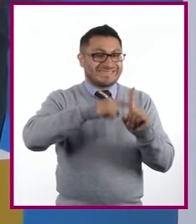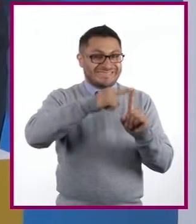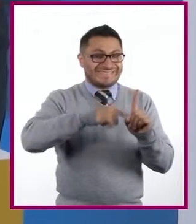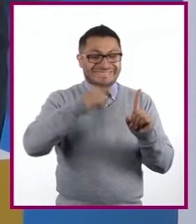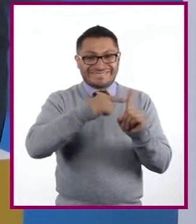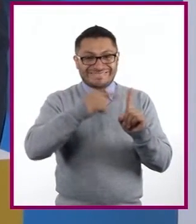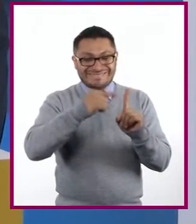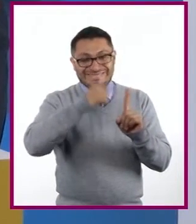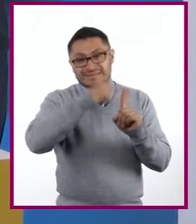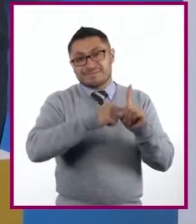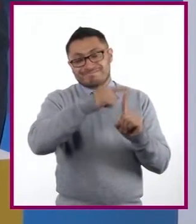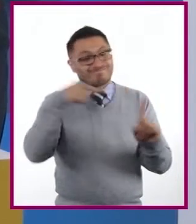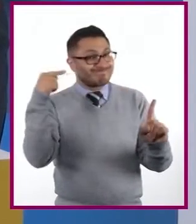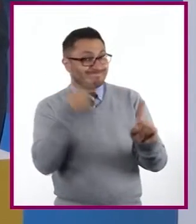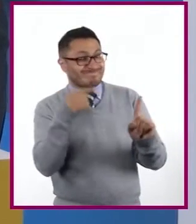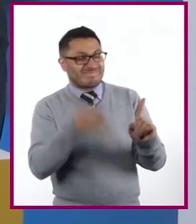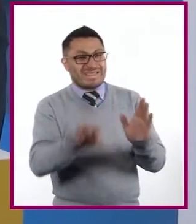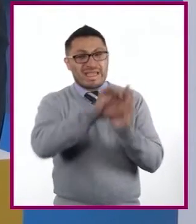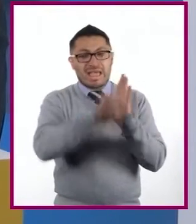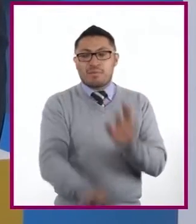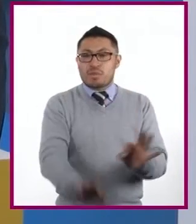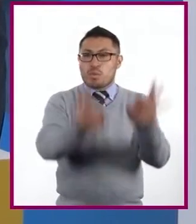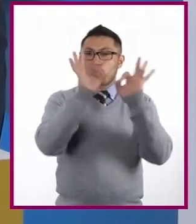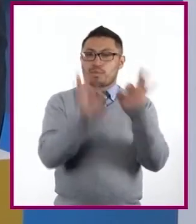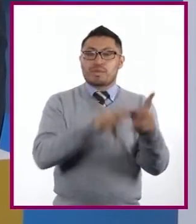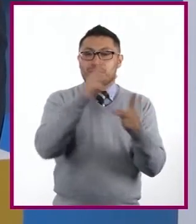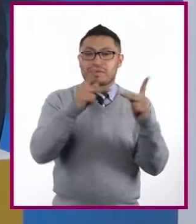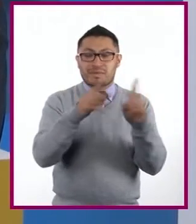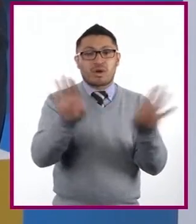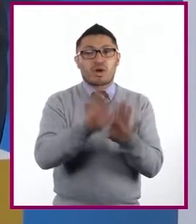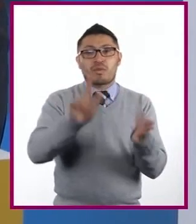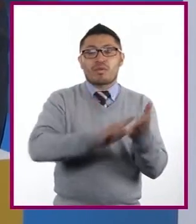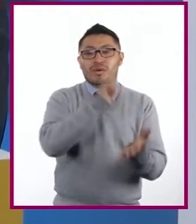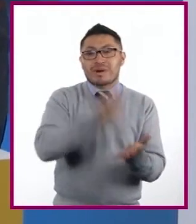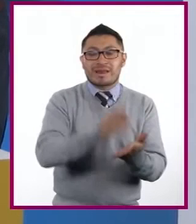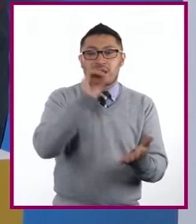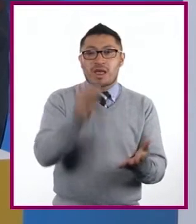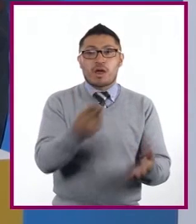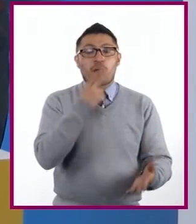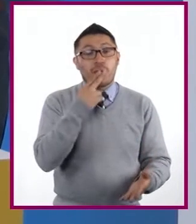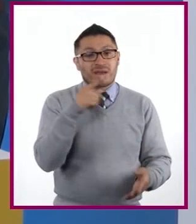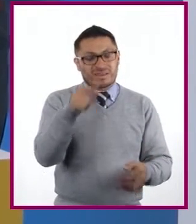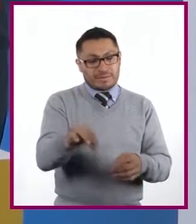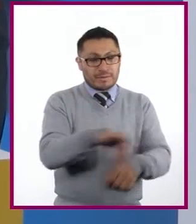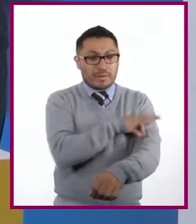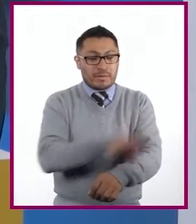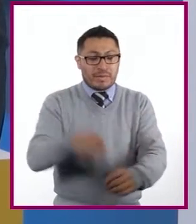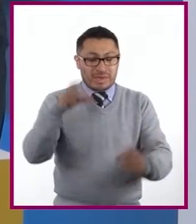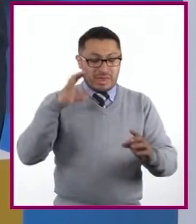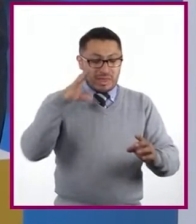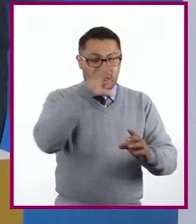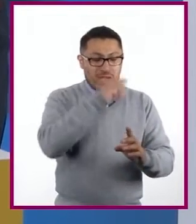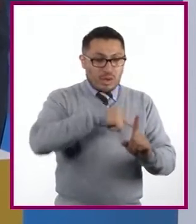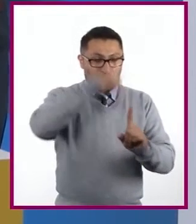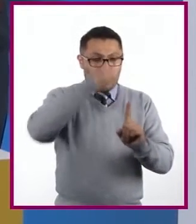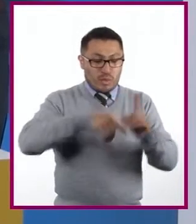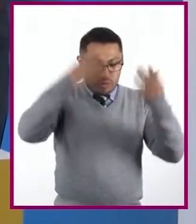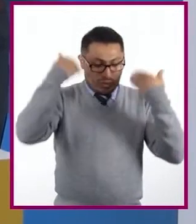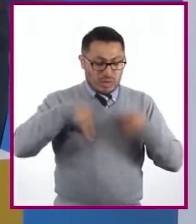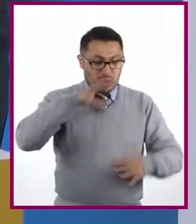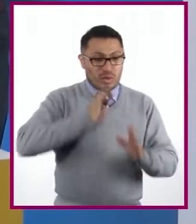ejemplo perfecto de cómo funciona la ley cero. Al medir la temperatura de tu cuerpo, tu piel está en contacto con el